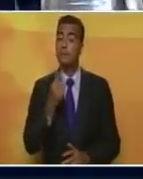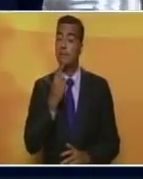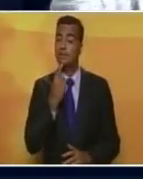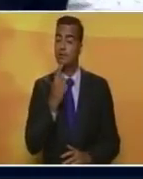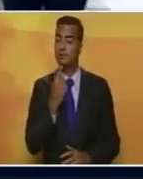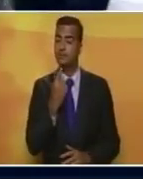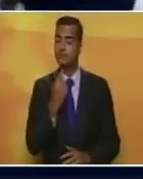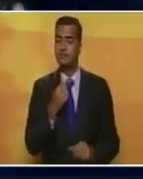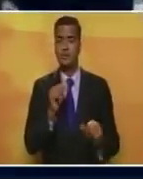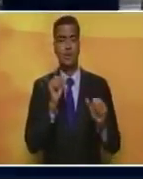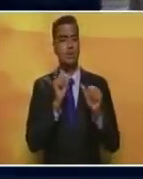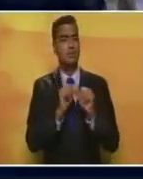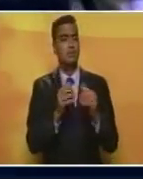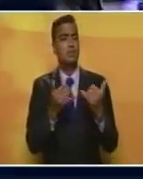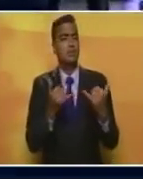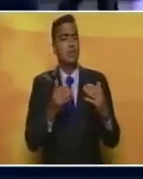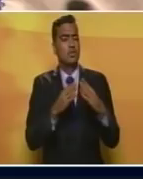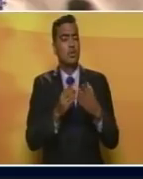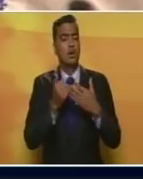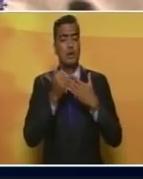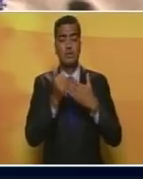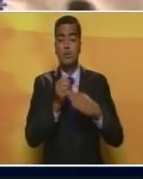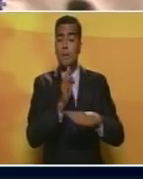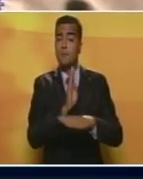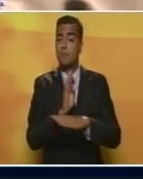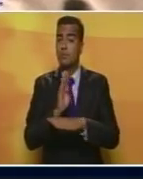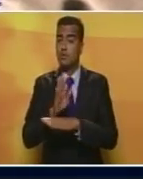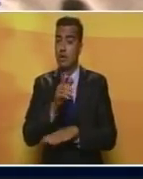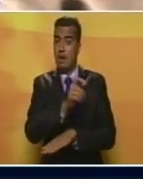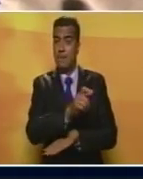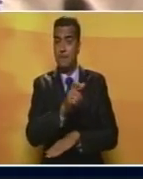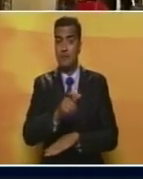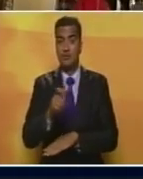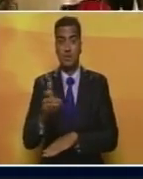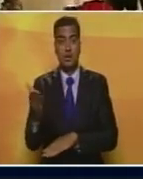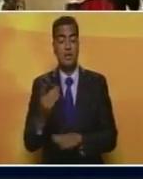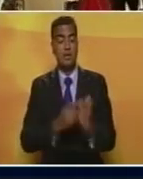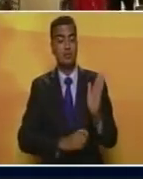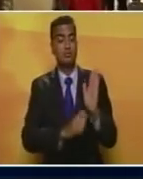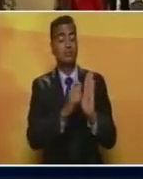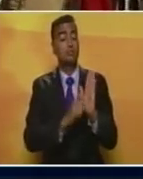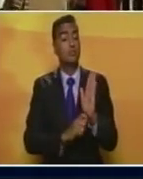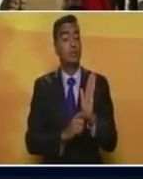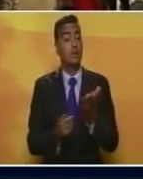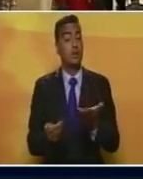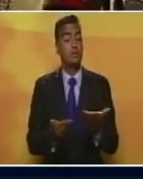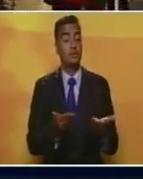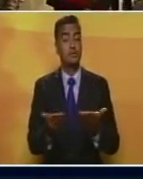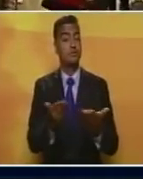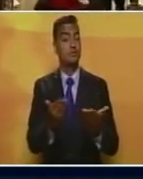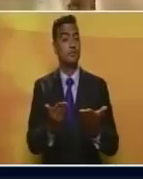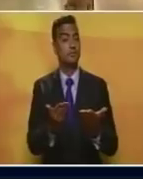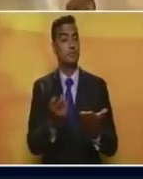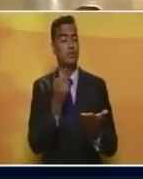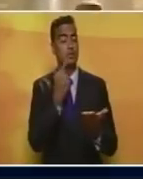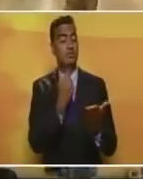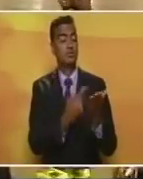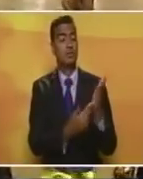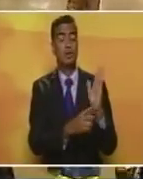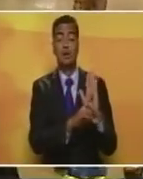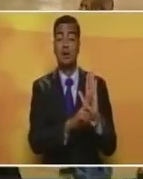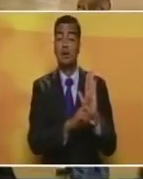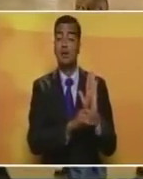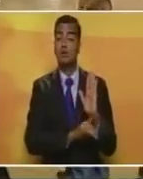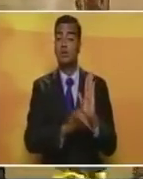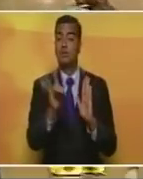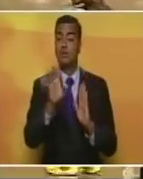el adecuado cumplimiento de toda normativa técnica y legal vigente que rige la materia, lo cual determinará el reinicio o no de sus